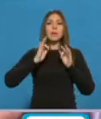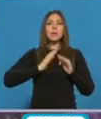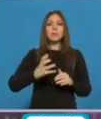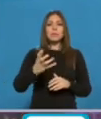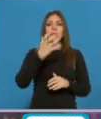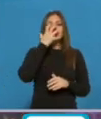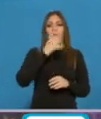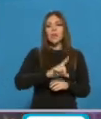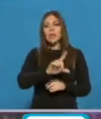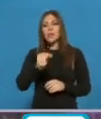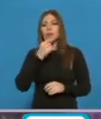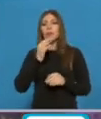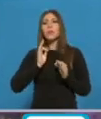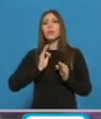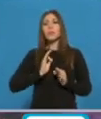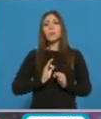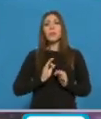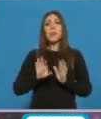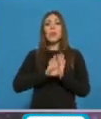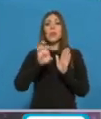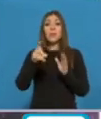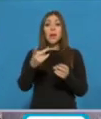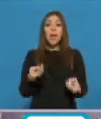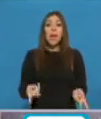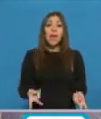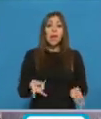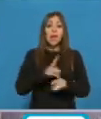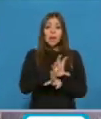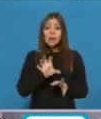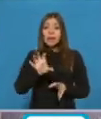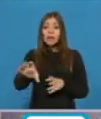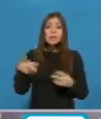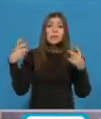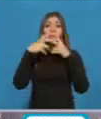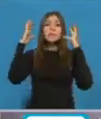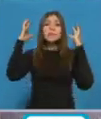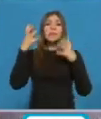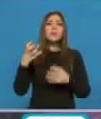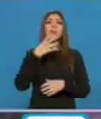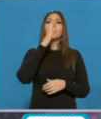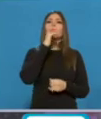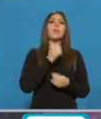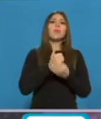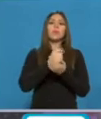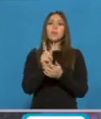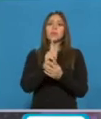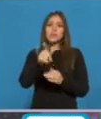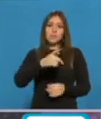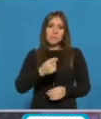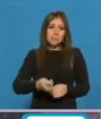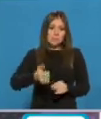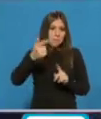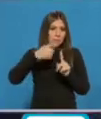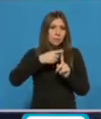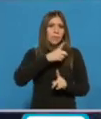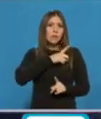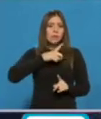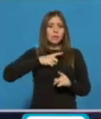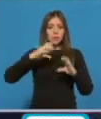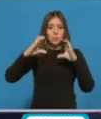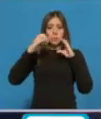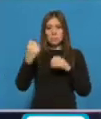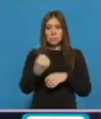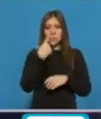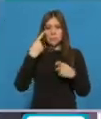al revés, No vas a poder. exacto. Ya no vas a poder ayudar, ¿no? Ujú. Por Entonces, supuesto. siempre es como hacerte consciente y cuidar de ti.